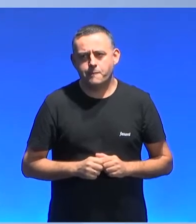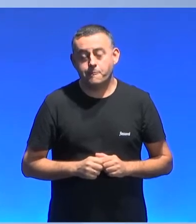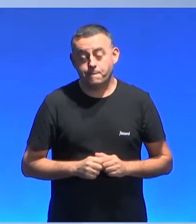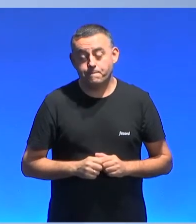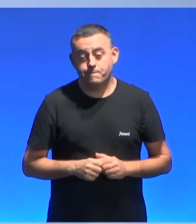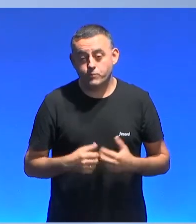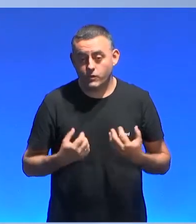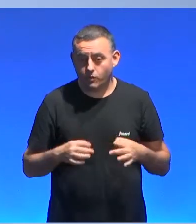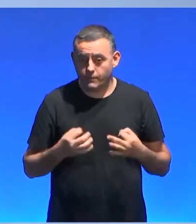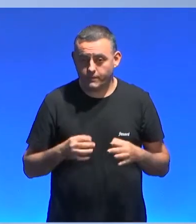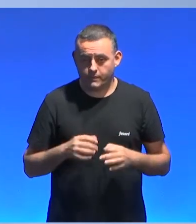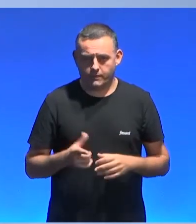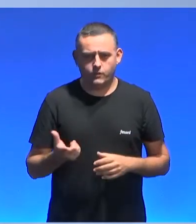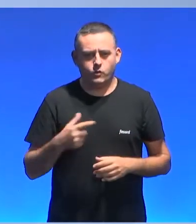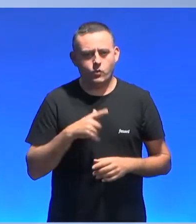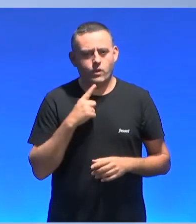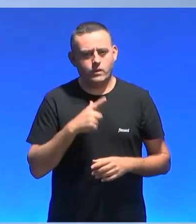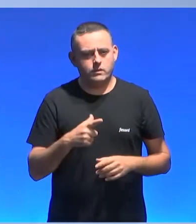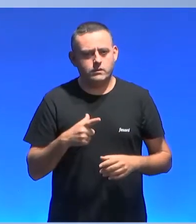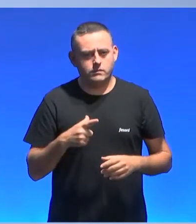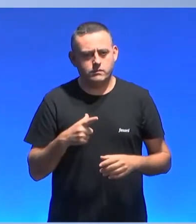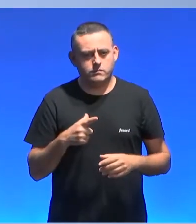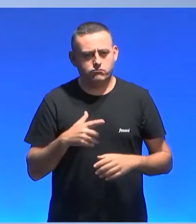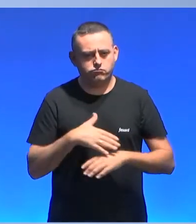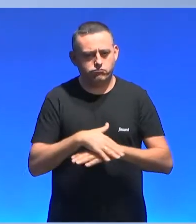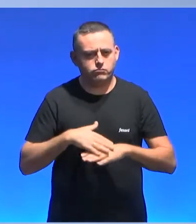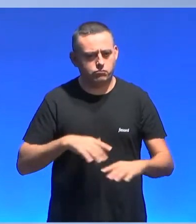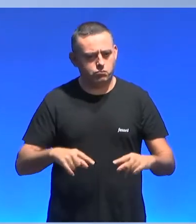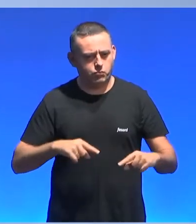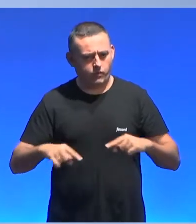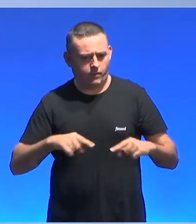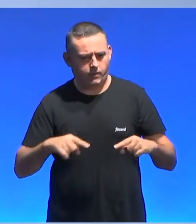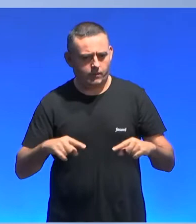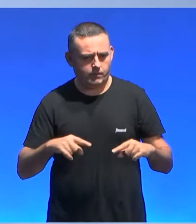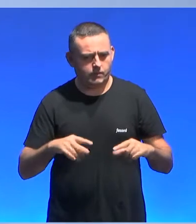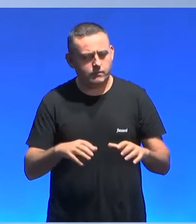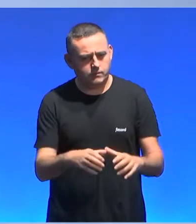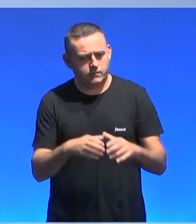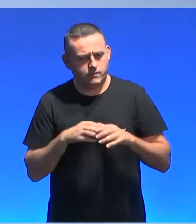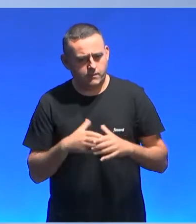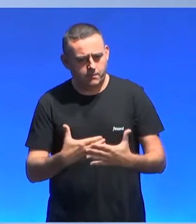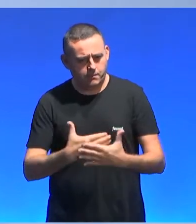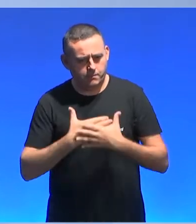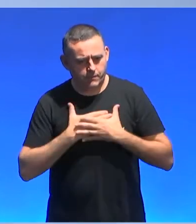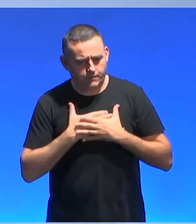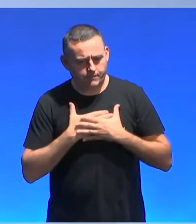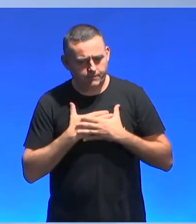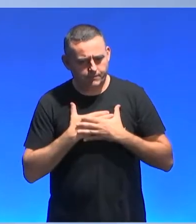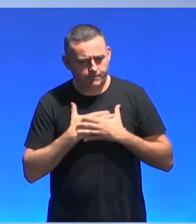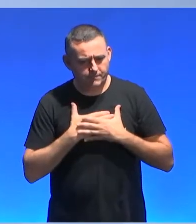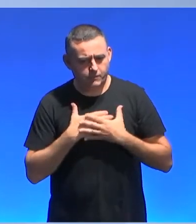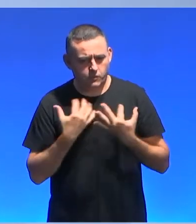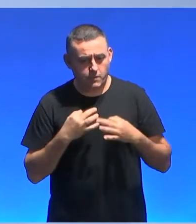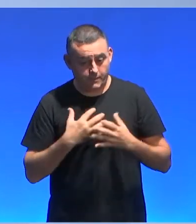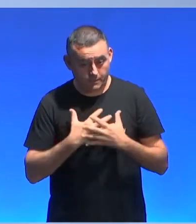exclusivamente a nosotros lo hemos utilizado, manejado muy